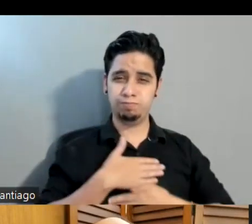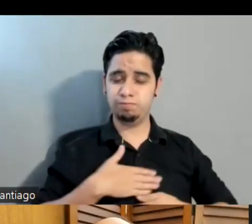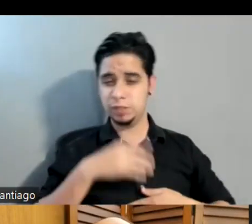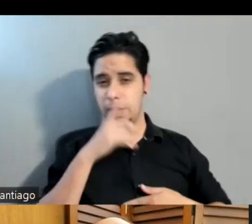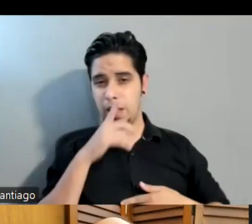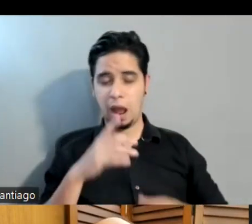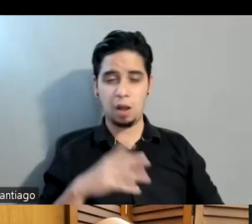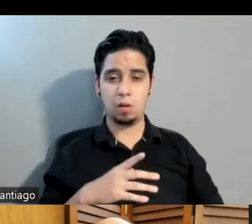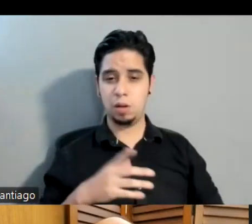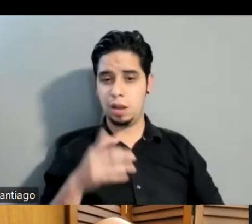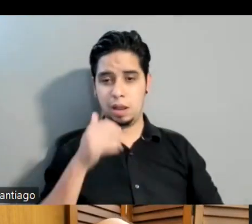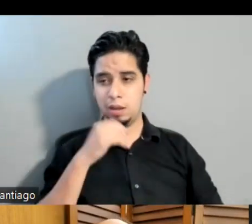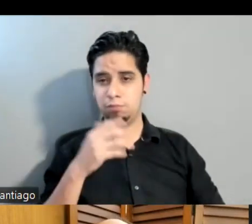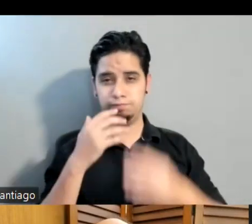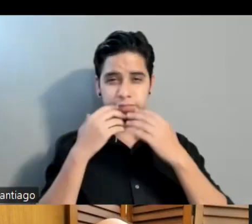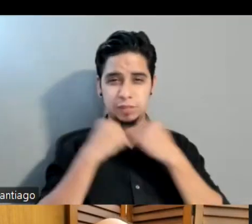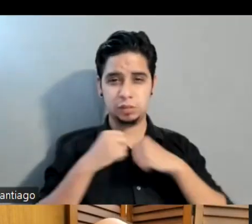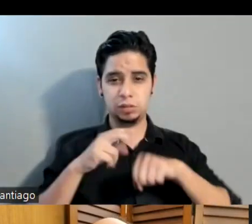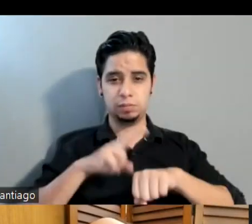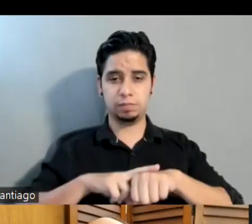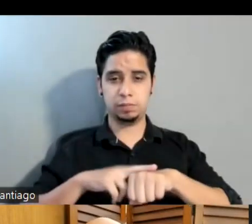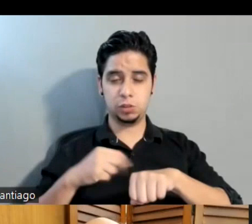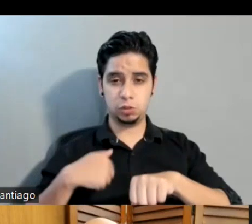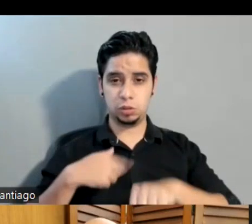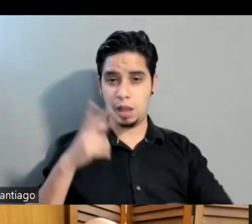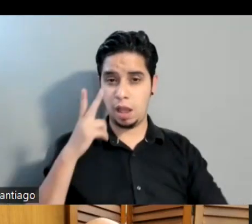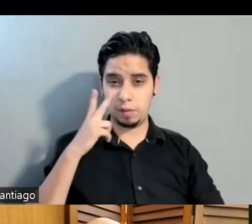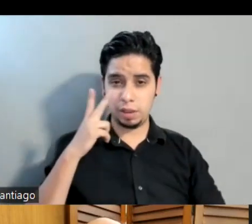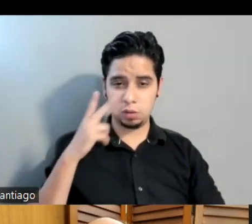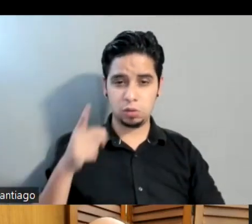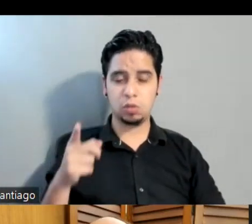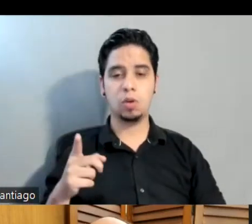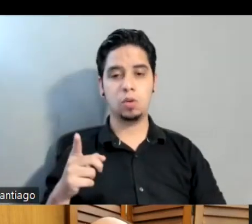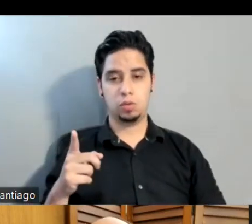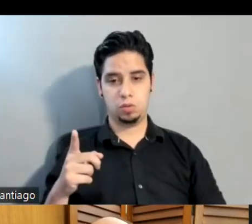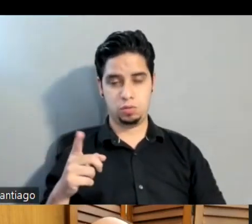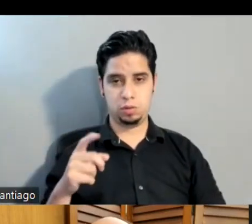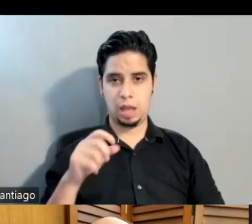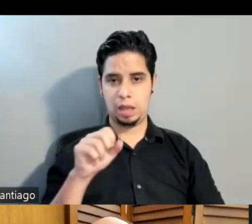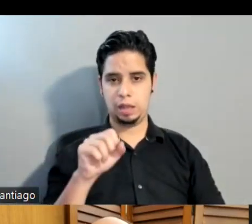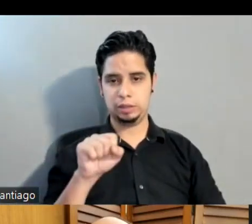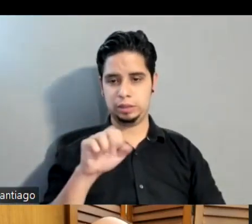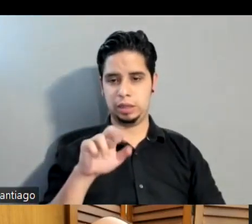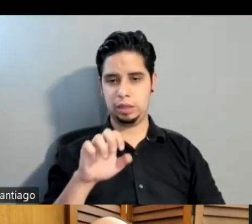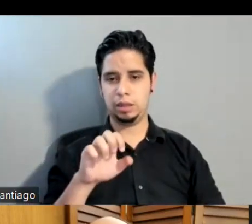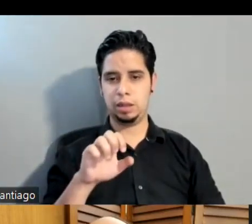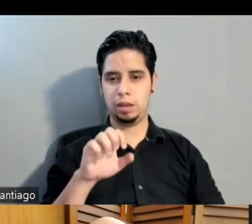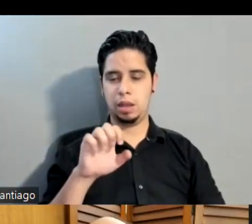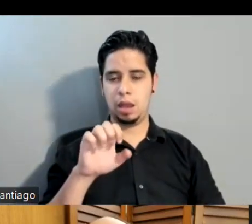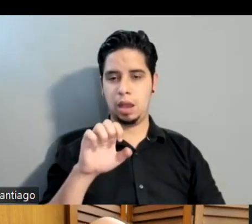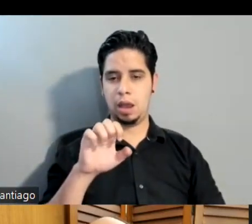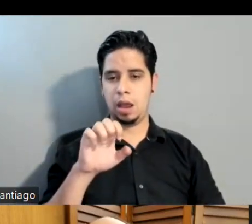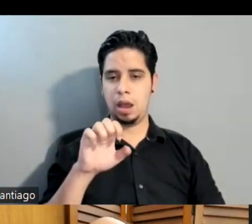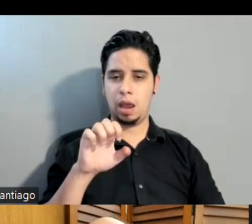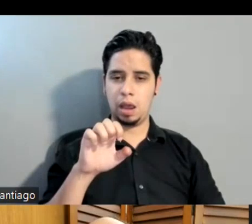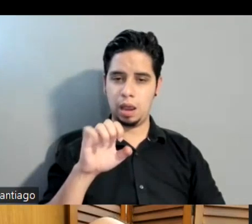un tesoro nacional. Yo estaba viendo una serie sobre Albert Einstein y no sé qué, y yo me quedaba maravillado,